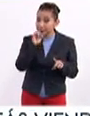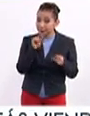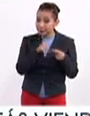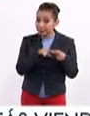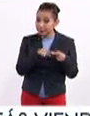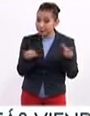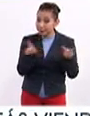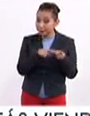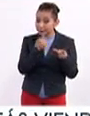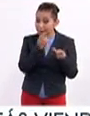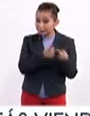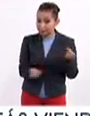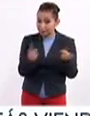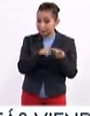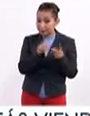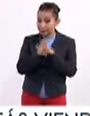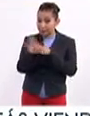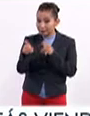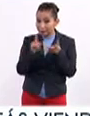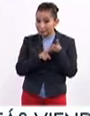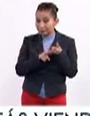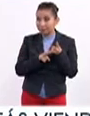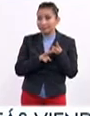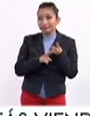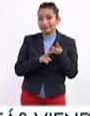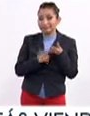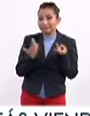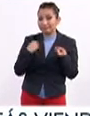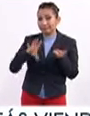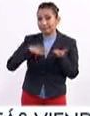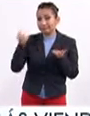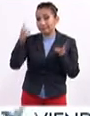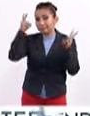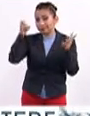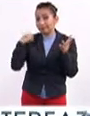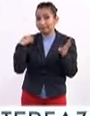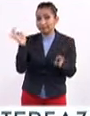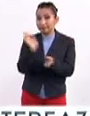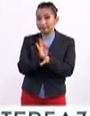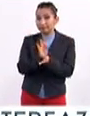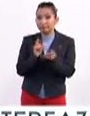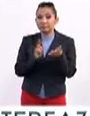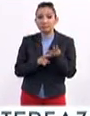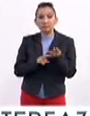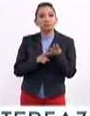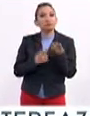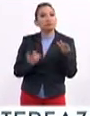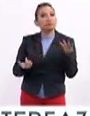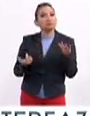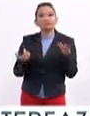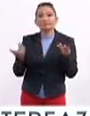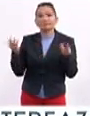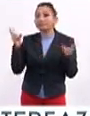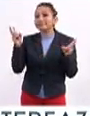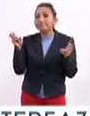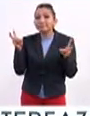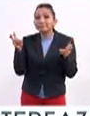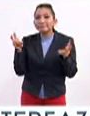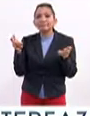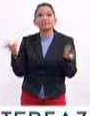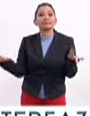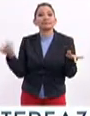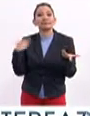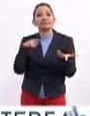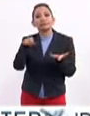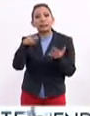mujeres, niños, migrantes, los abusos por el tema de seguridad, en el tema